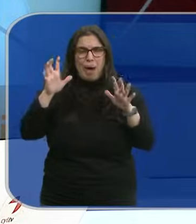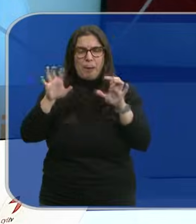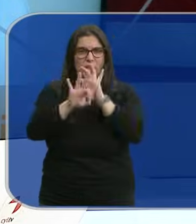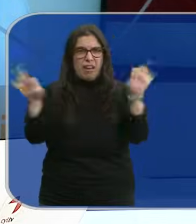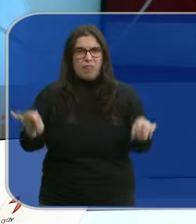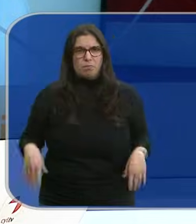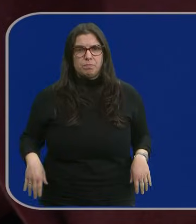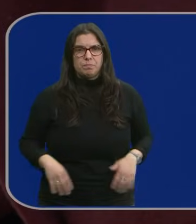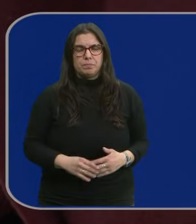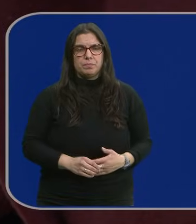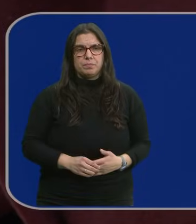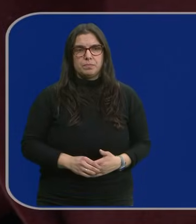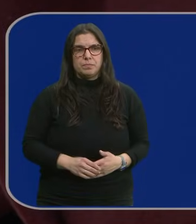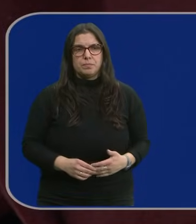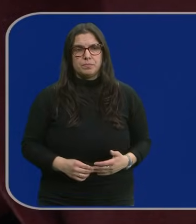conocimiento.